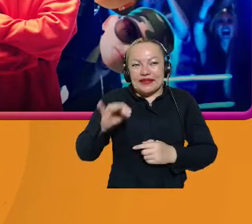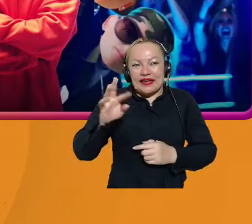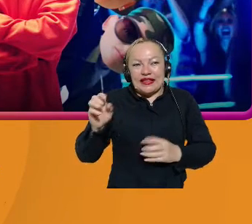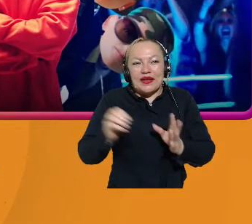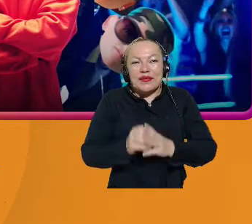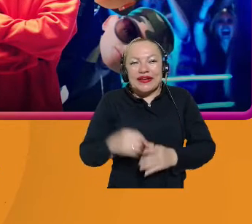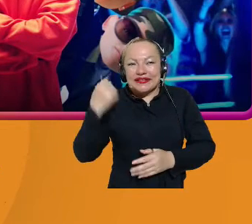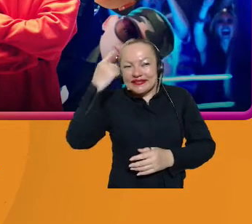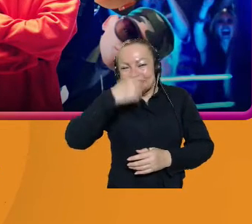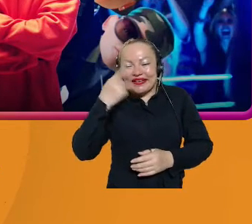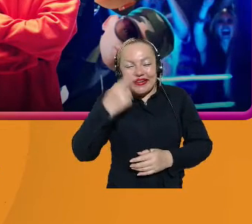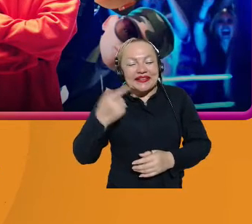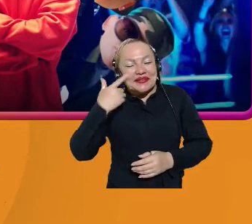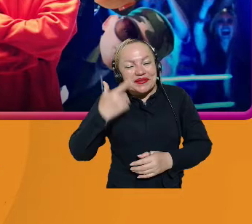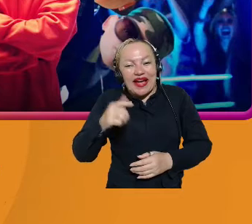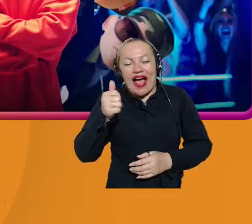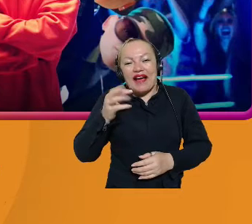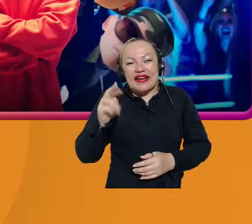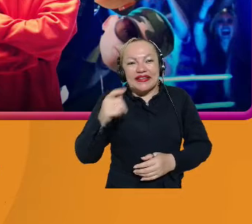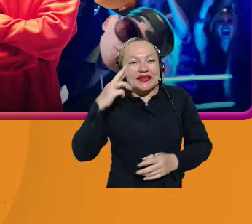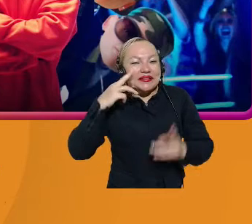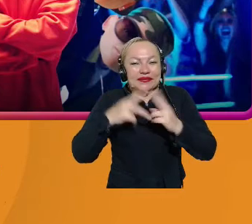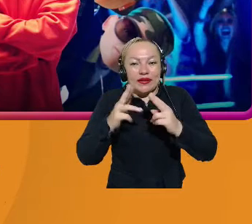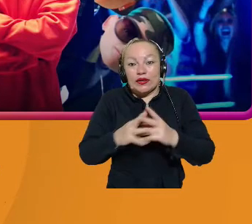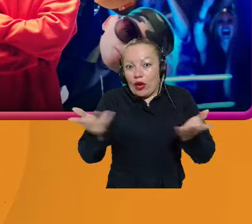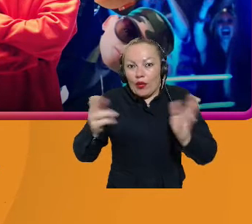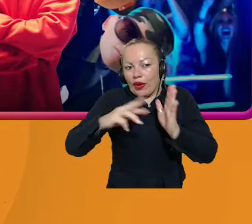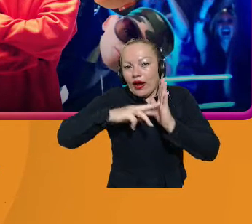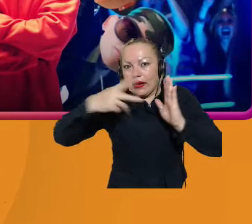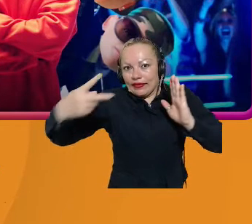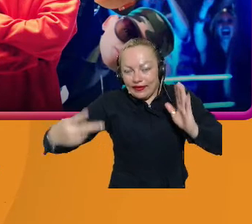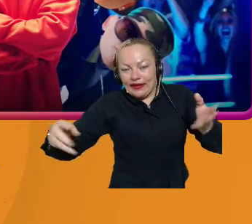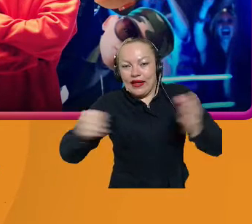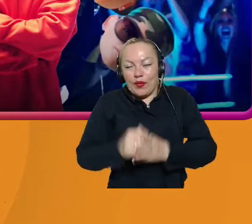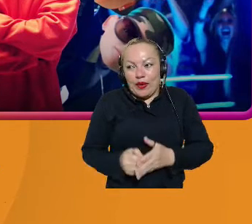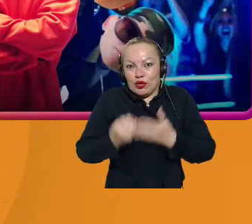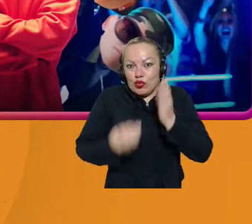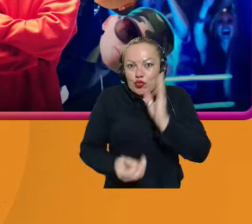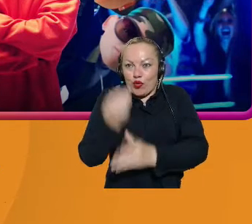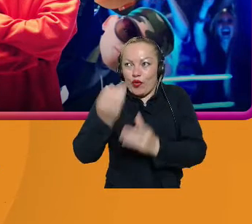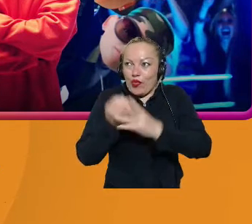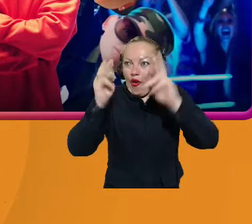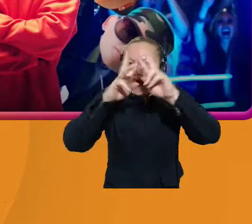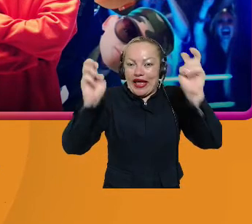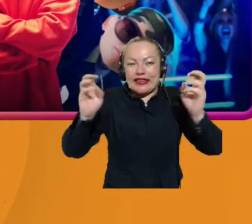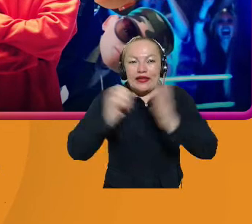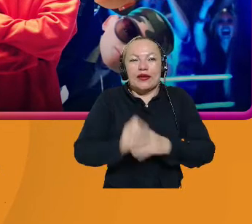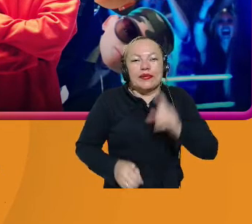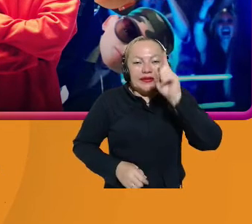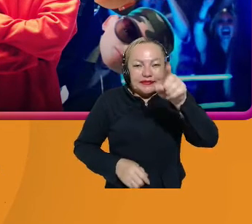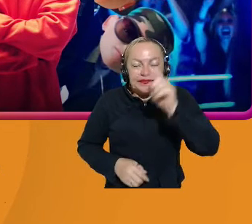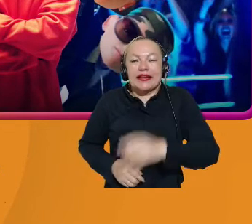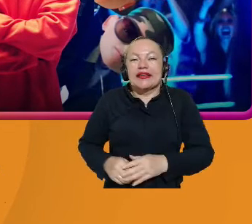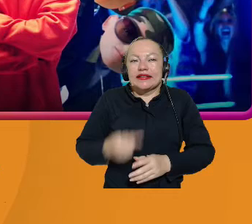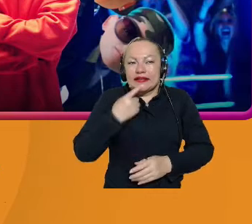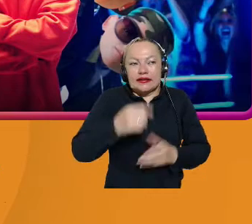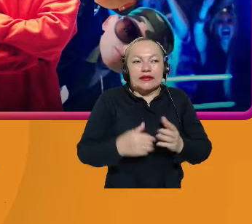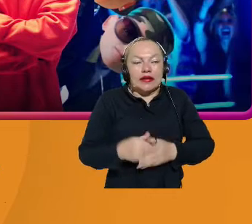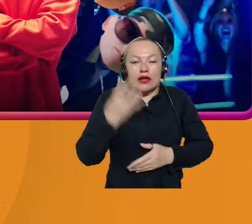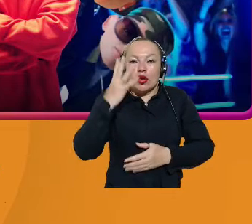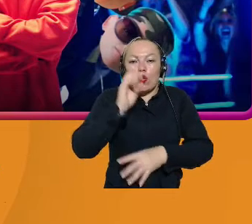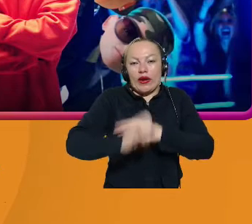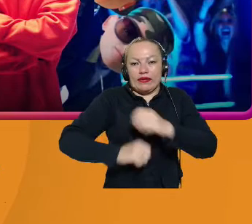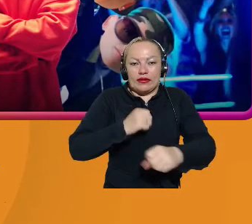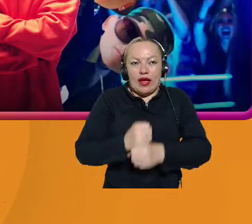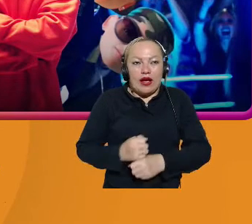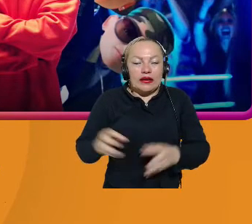de avatar. Entonces es estar a la par de la tecnología y de las tendencias. Eso es lo que ha hecho este señor, que es un señor ya de más de 40